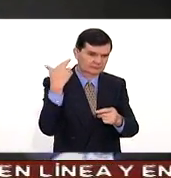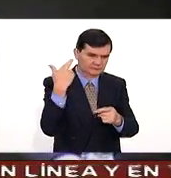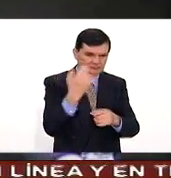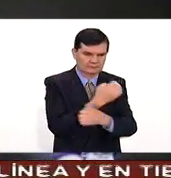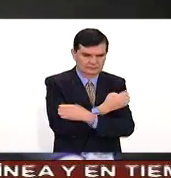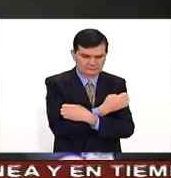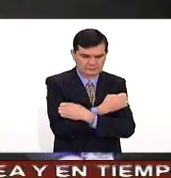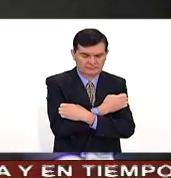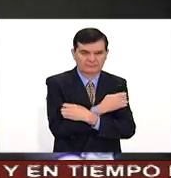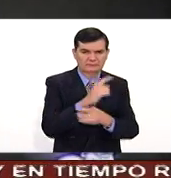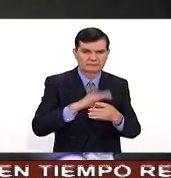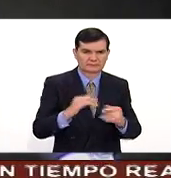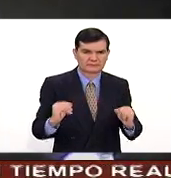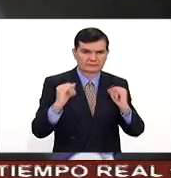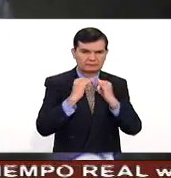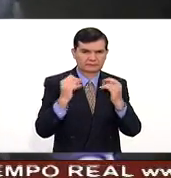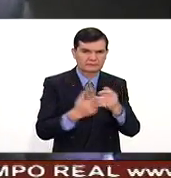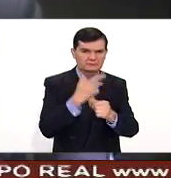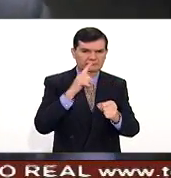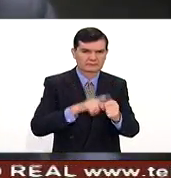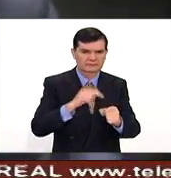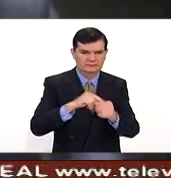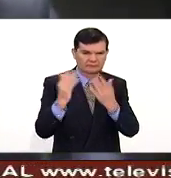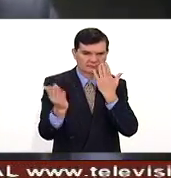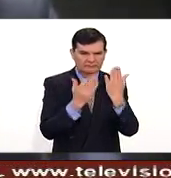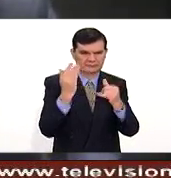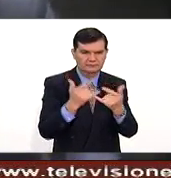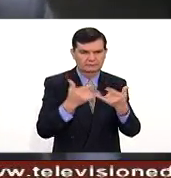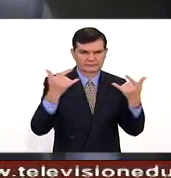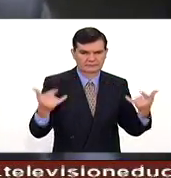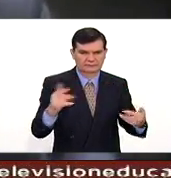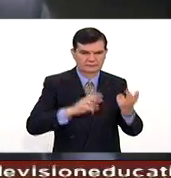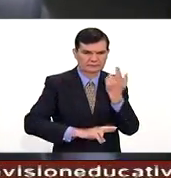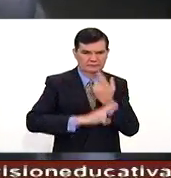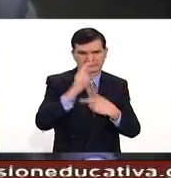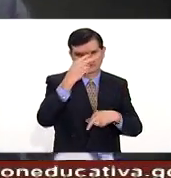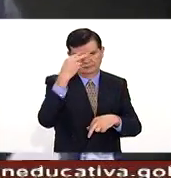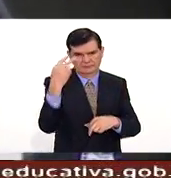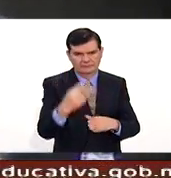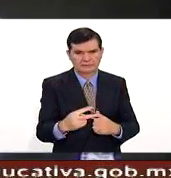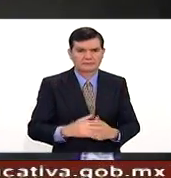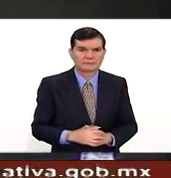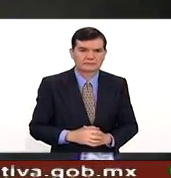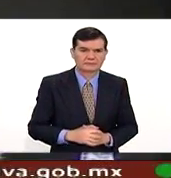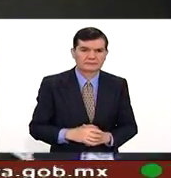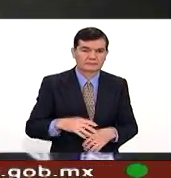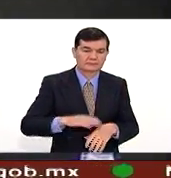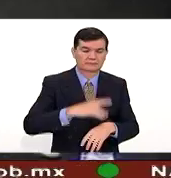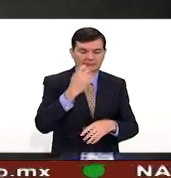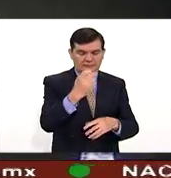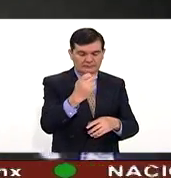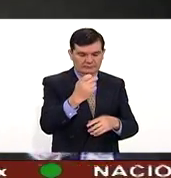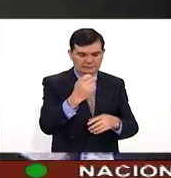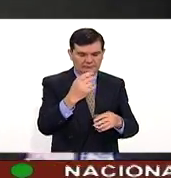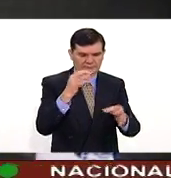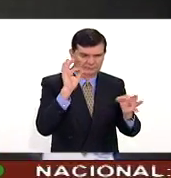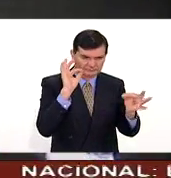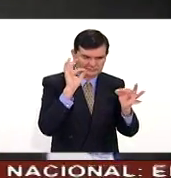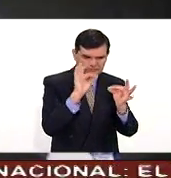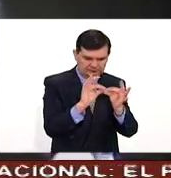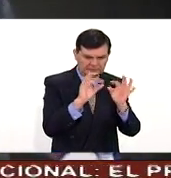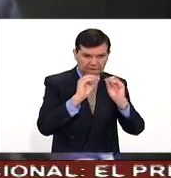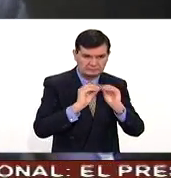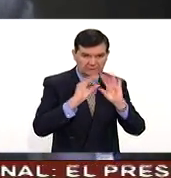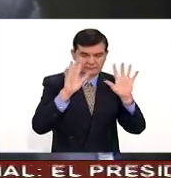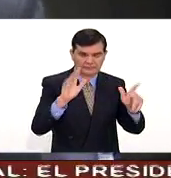Educación y el Instituto Nacional de Estudios Históricos de la Revolución Mexicana, por lo que fuimos muy precisos